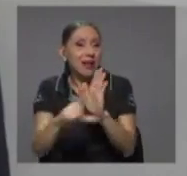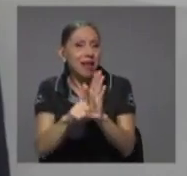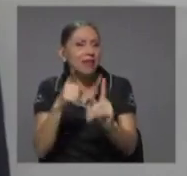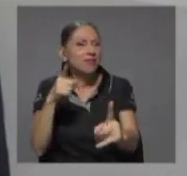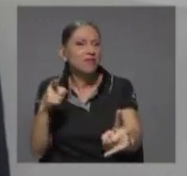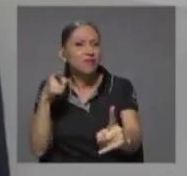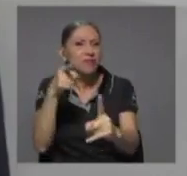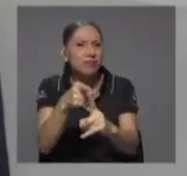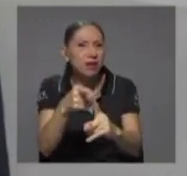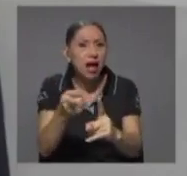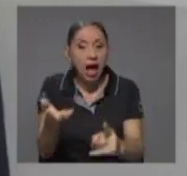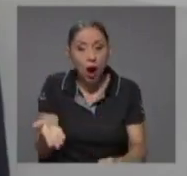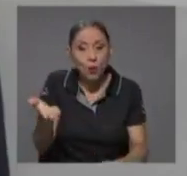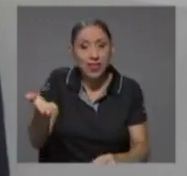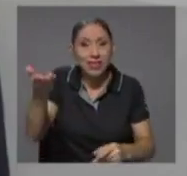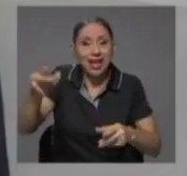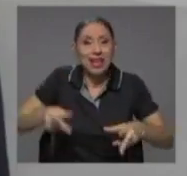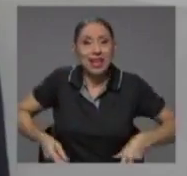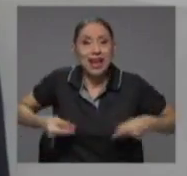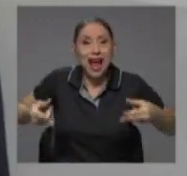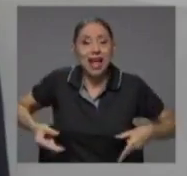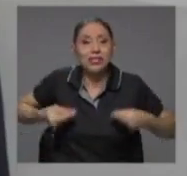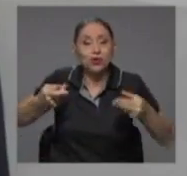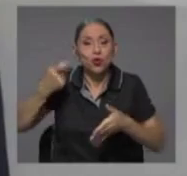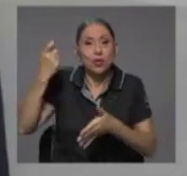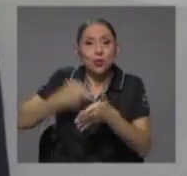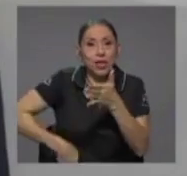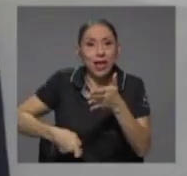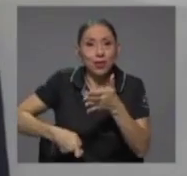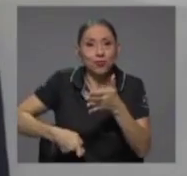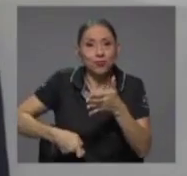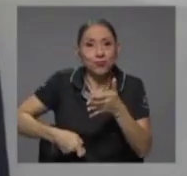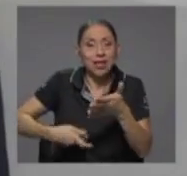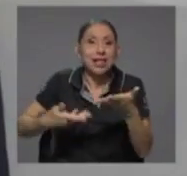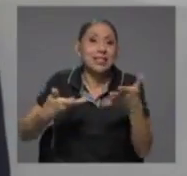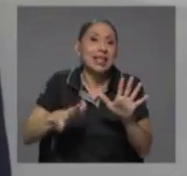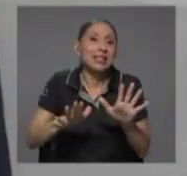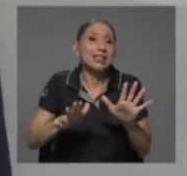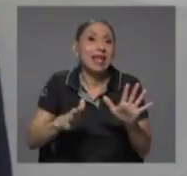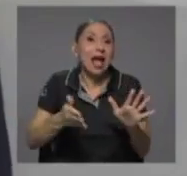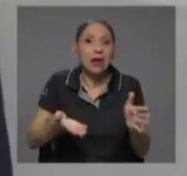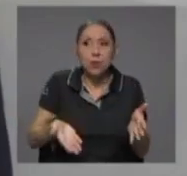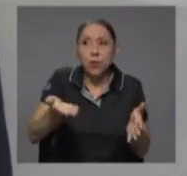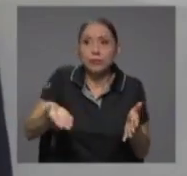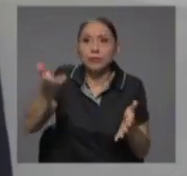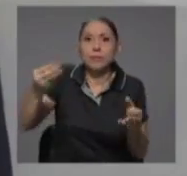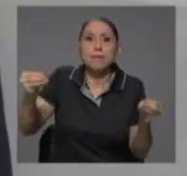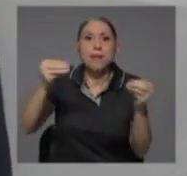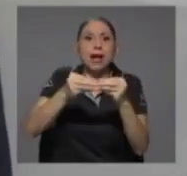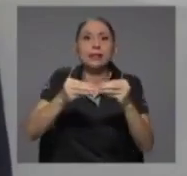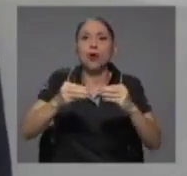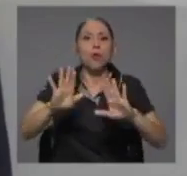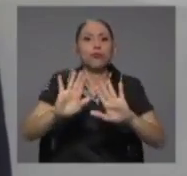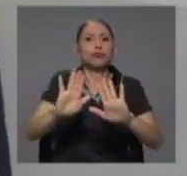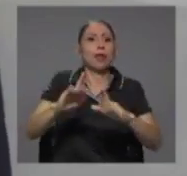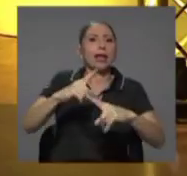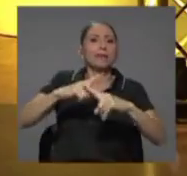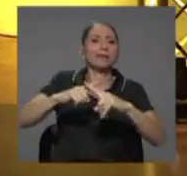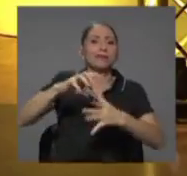aumentar el gasto tributario, ya sea, digamos, incrementando las exoneraciones o